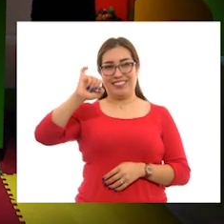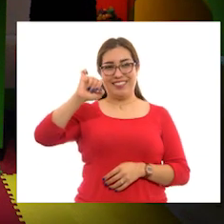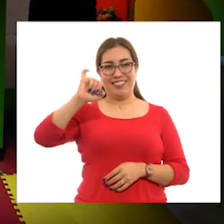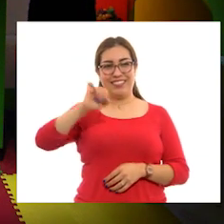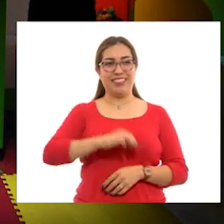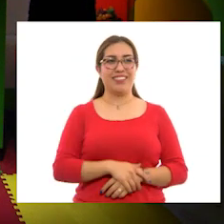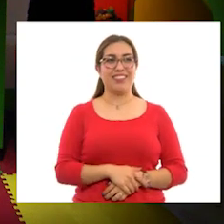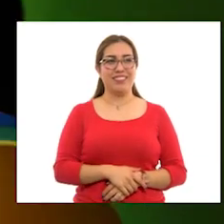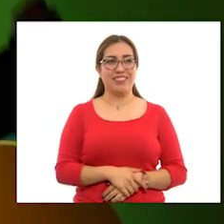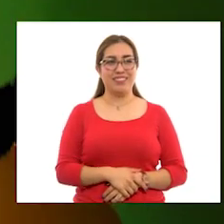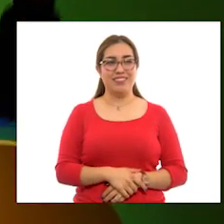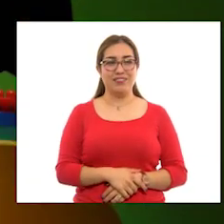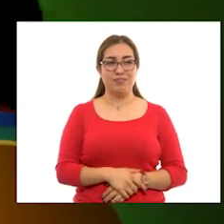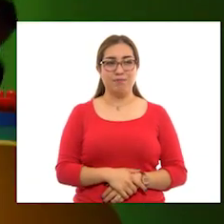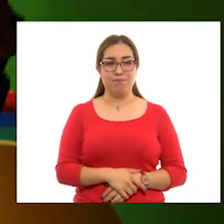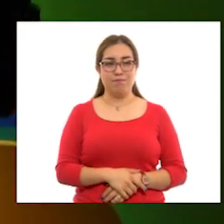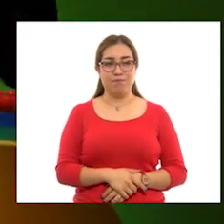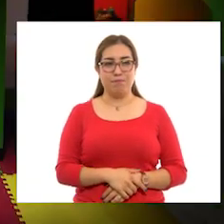Voy por él.